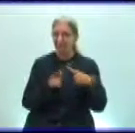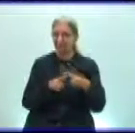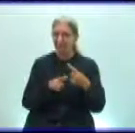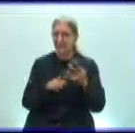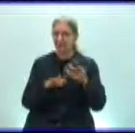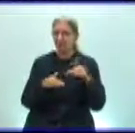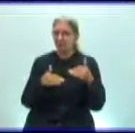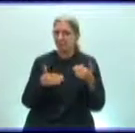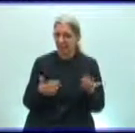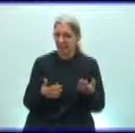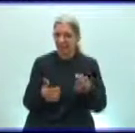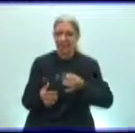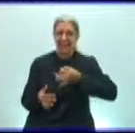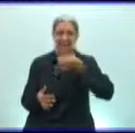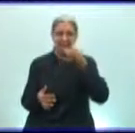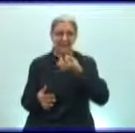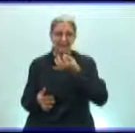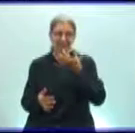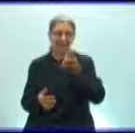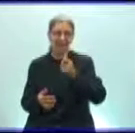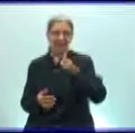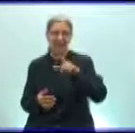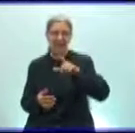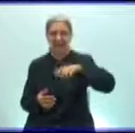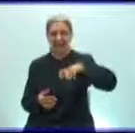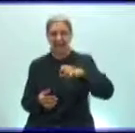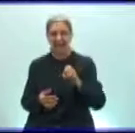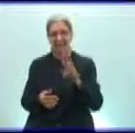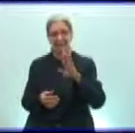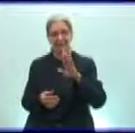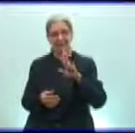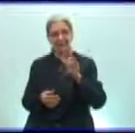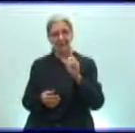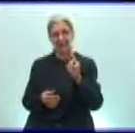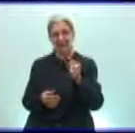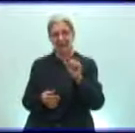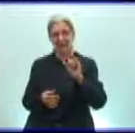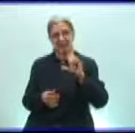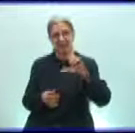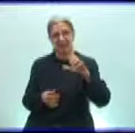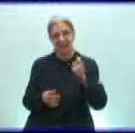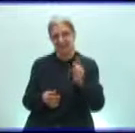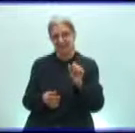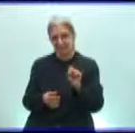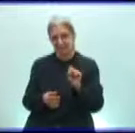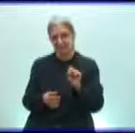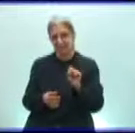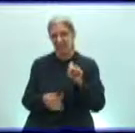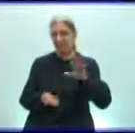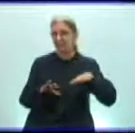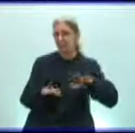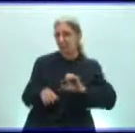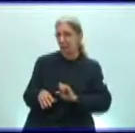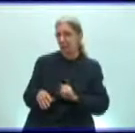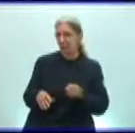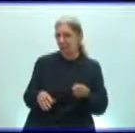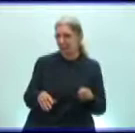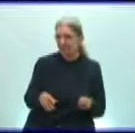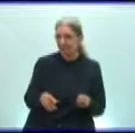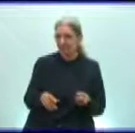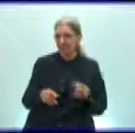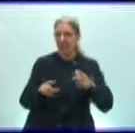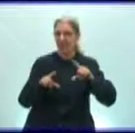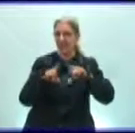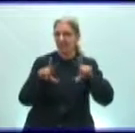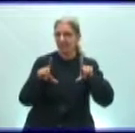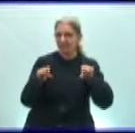ustedes necesitan conocer descomponer en factores primos de expresiones algebraicas. Recuerdan que ya lo vimos también aquí, determinar el dominio de la